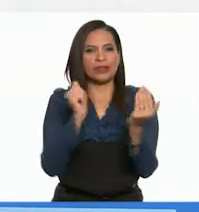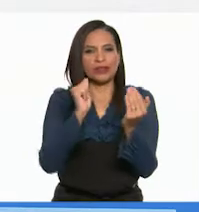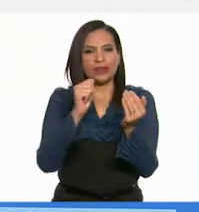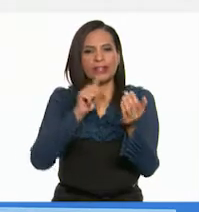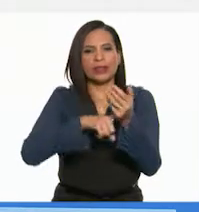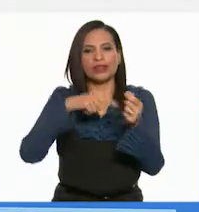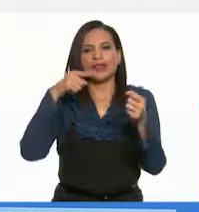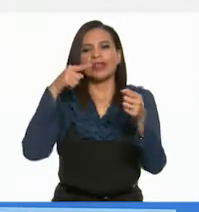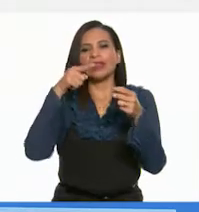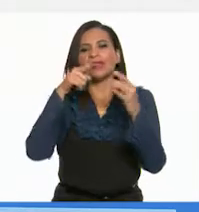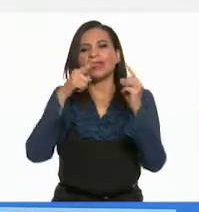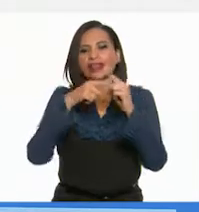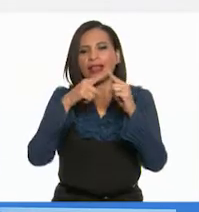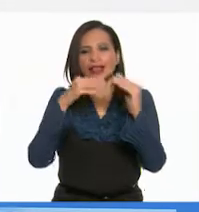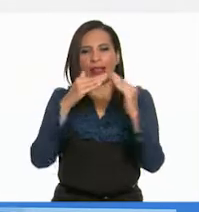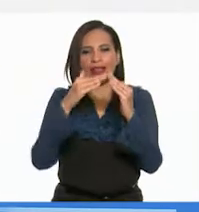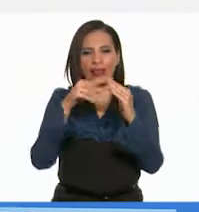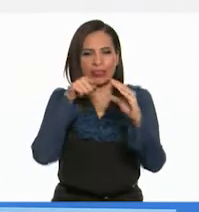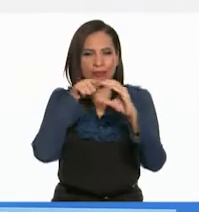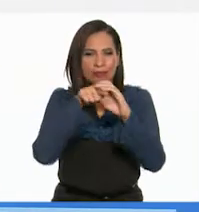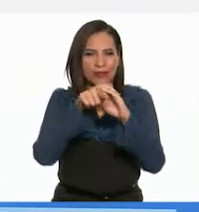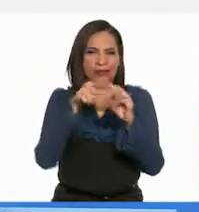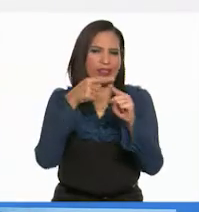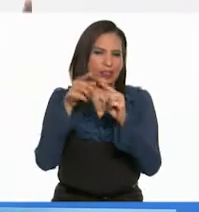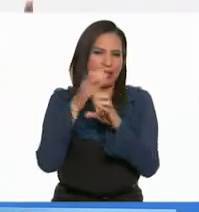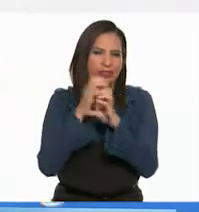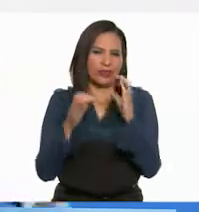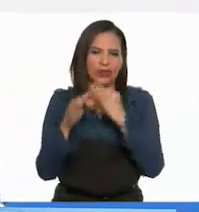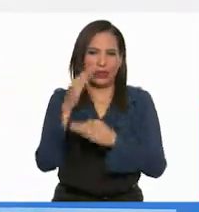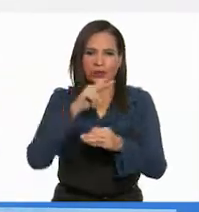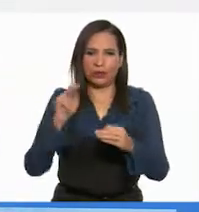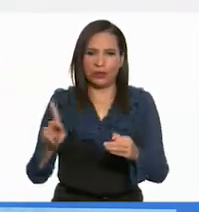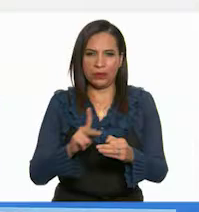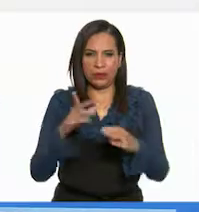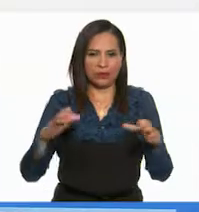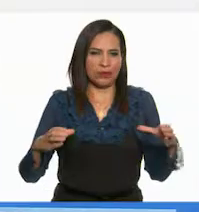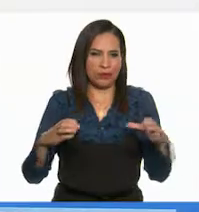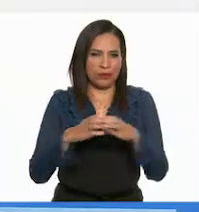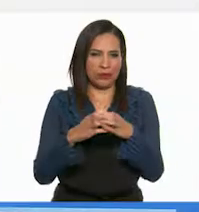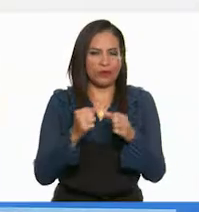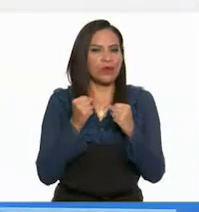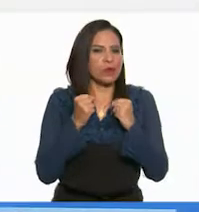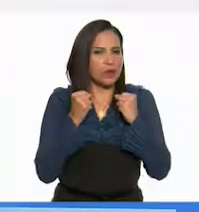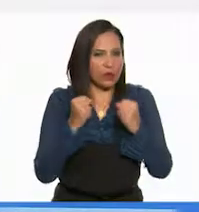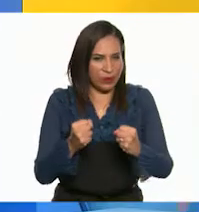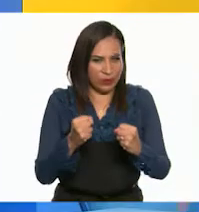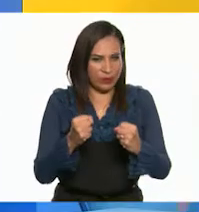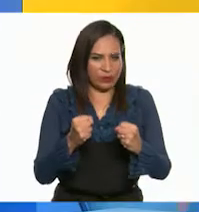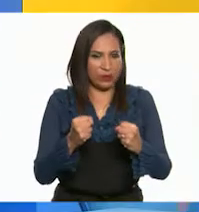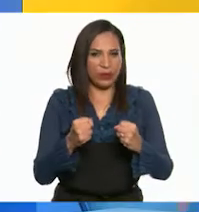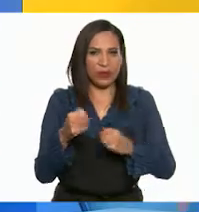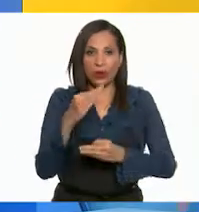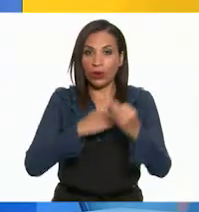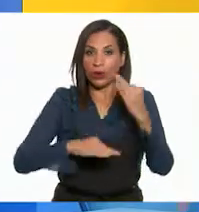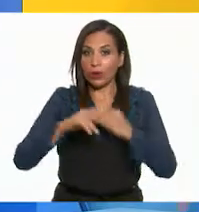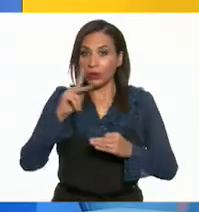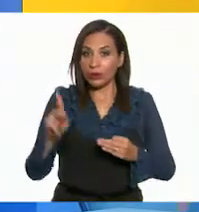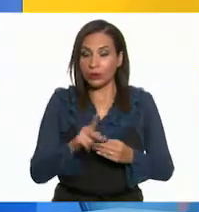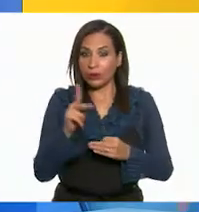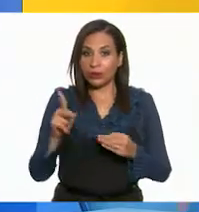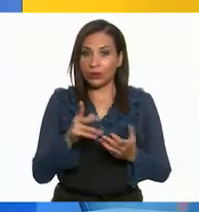para hacer aspilleras. En fin, todo el pueblo se fortificó. ¿Todo el